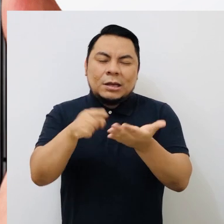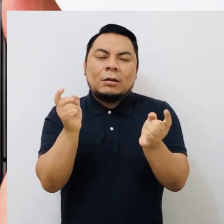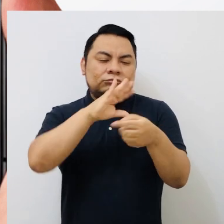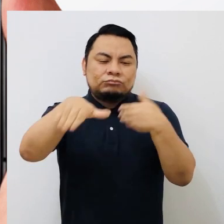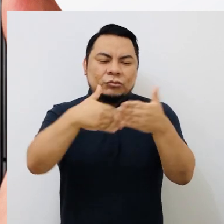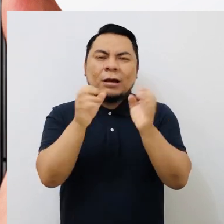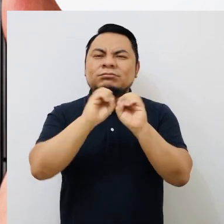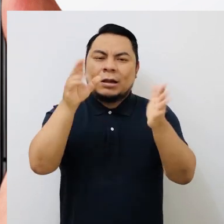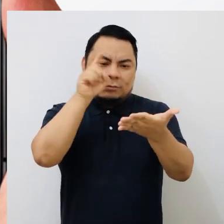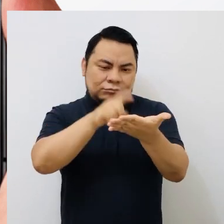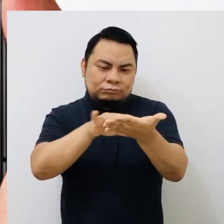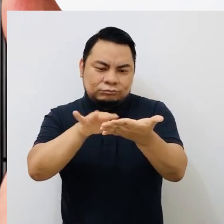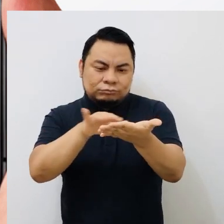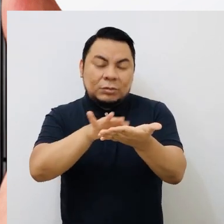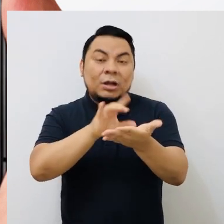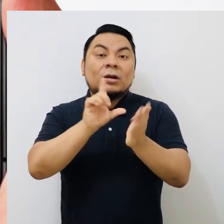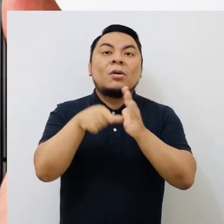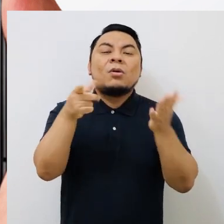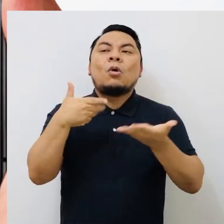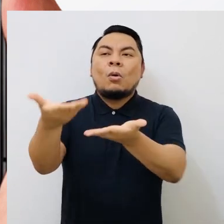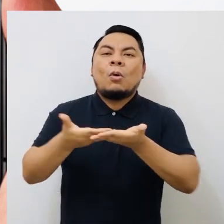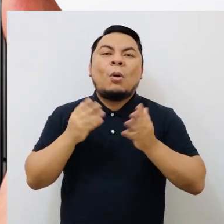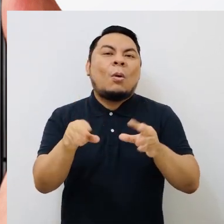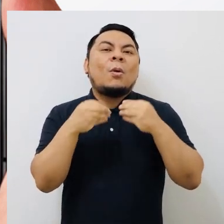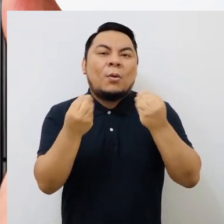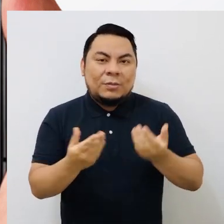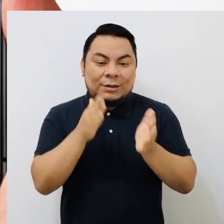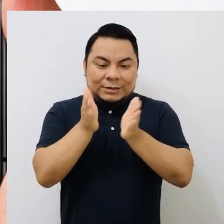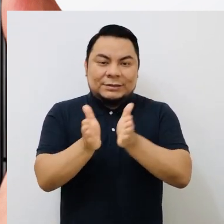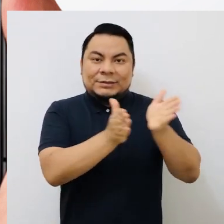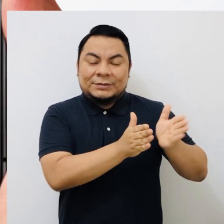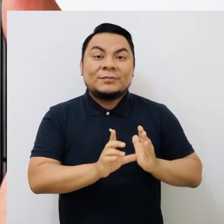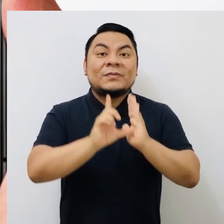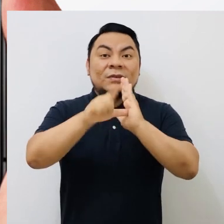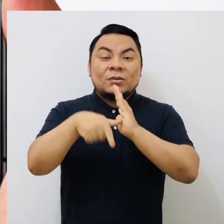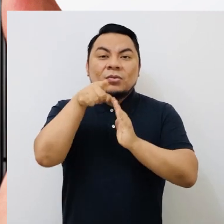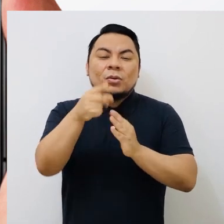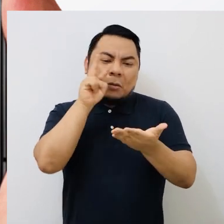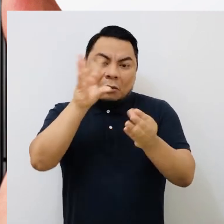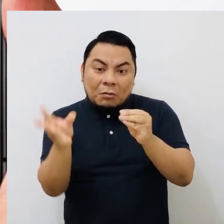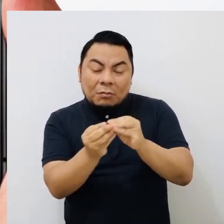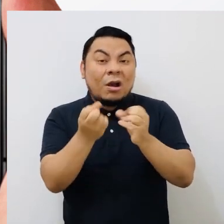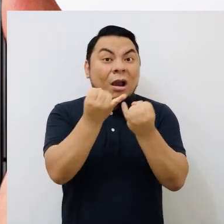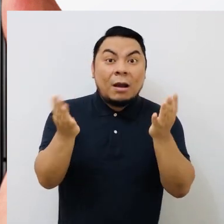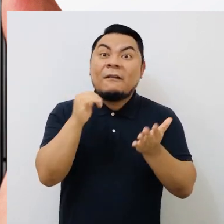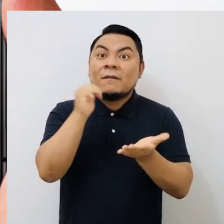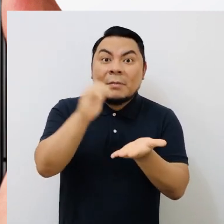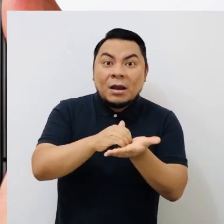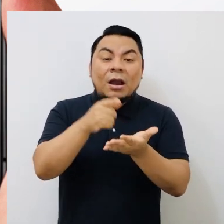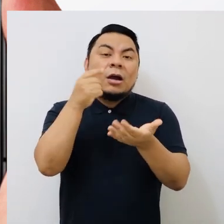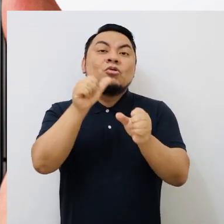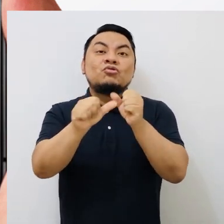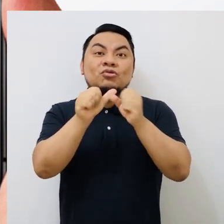como también el medio de entrega. Selecciona Siguiente. Incorpora alguna observación y el código de verificación. Finalmente, elige